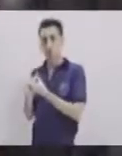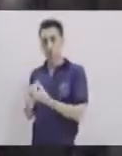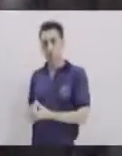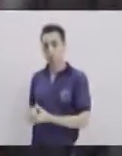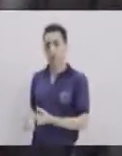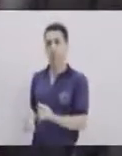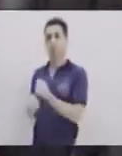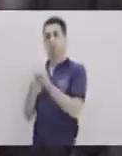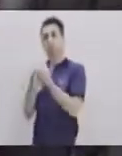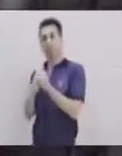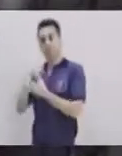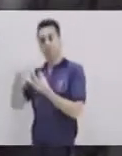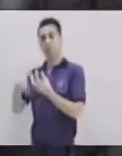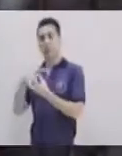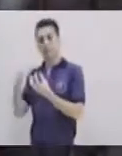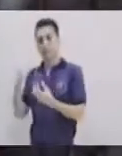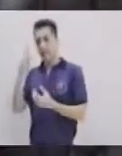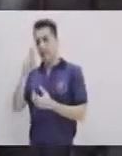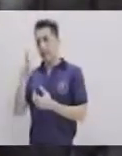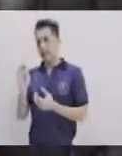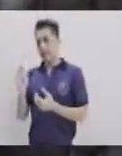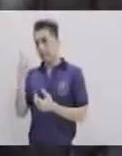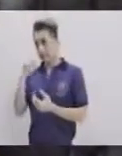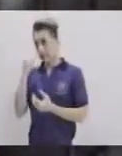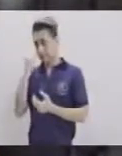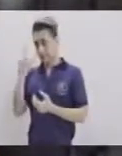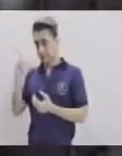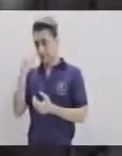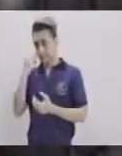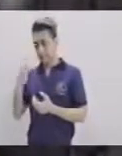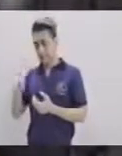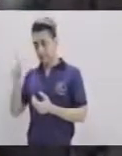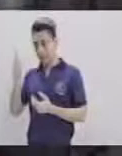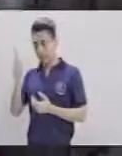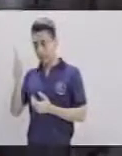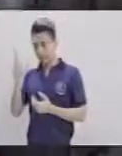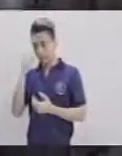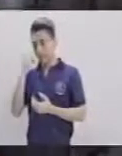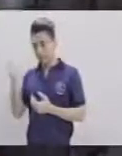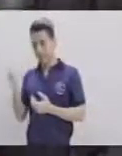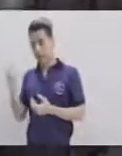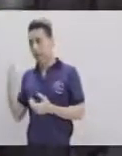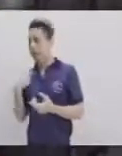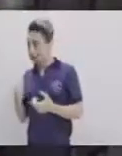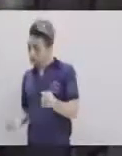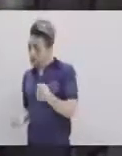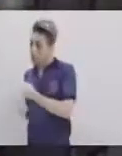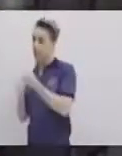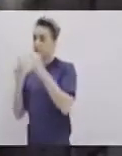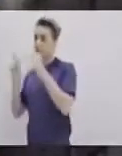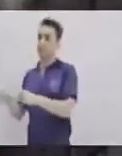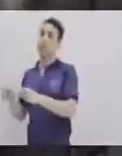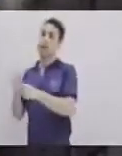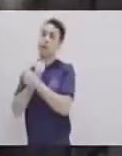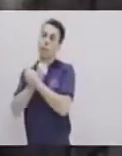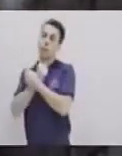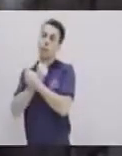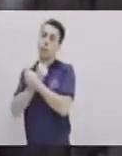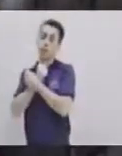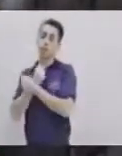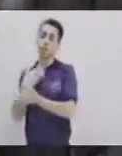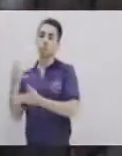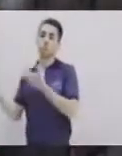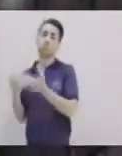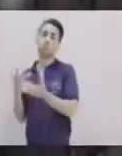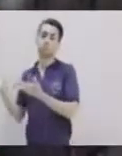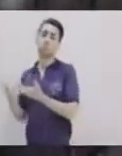resiliencia familiar, ¿verdad? Porque al final de cuentas pues la fortaleza de la familia se va a encontrar en ese amor que se puede entregar de